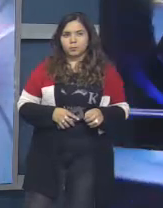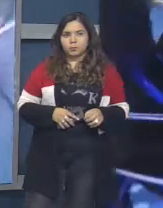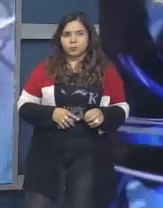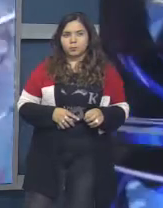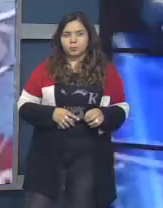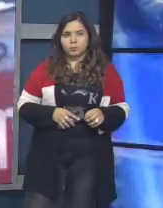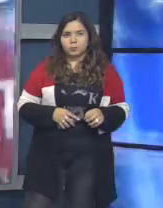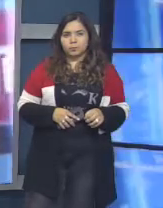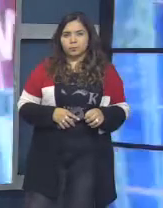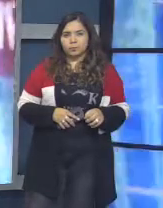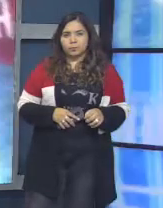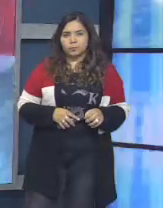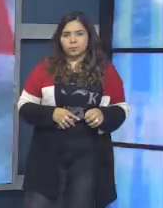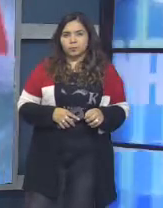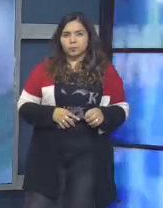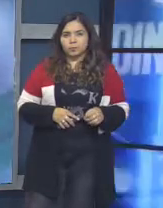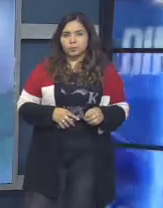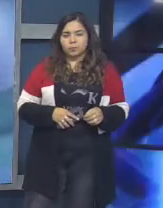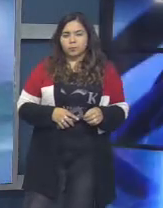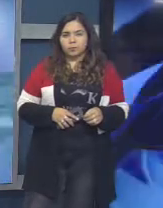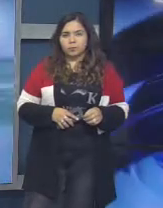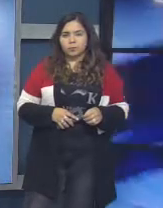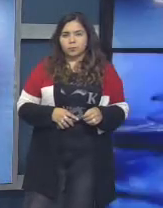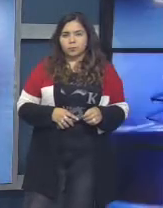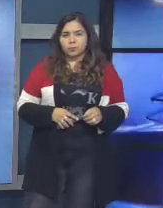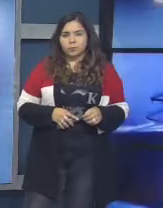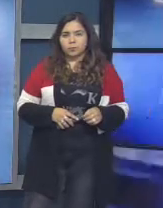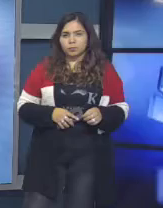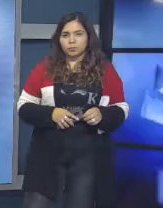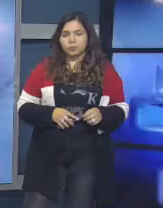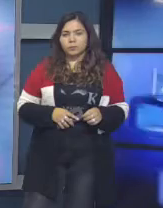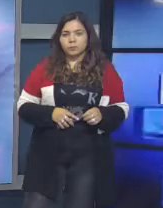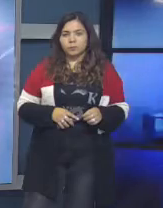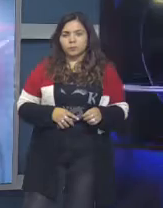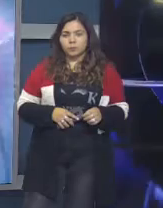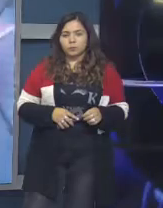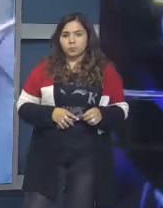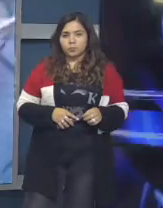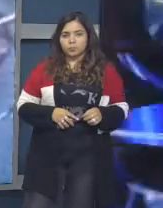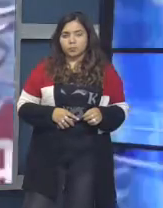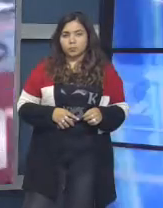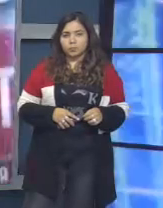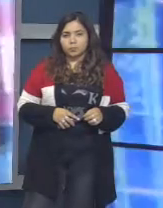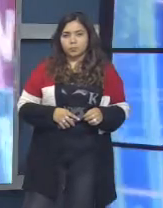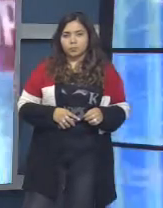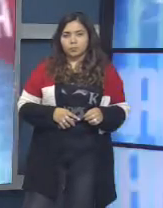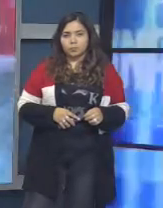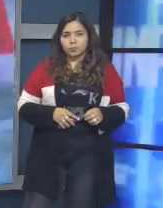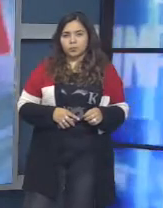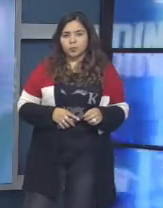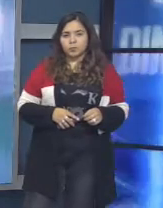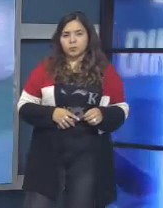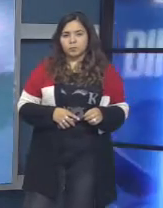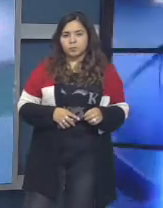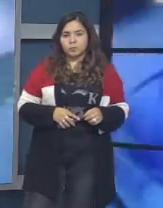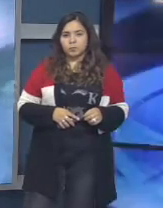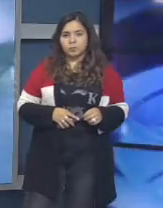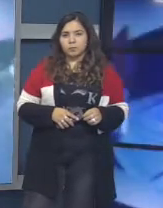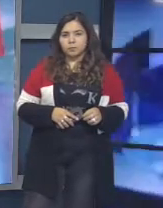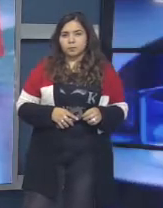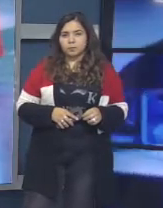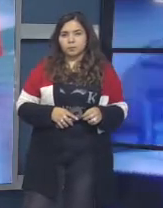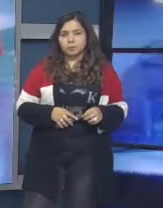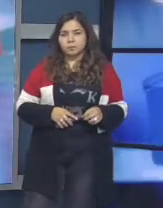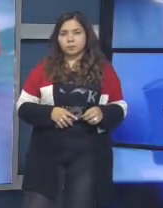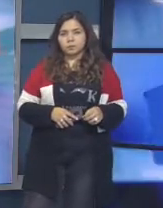Mirá, por ahí hay alguna agencia de viaje que salió a ofrecer servicios turísticos para la temporada de verano. Y la verdad es que es